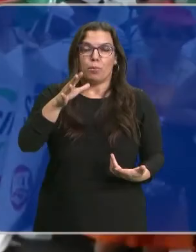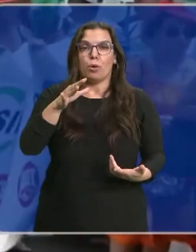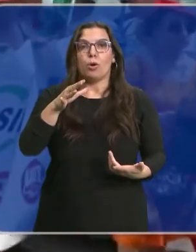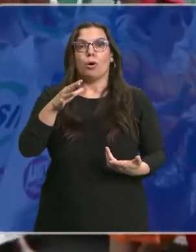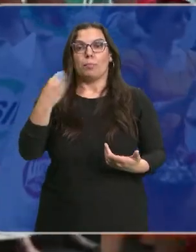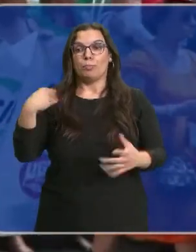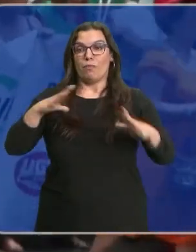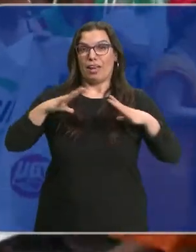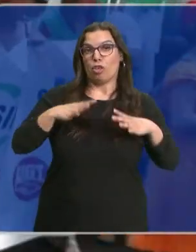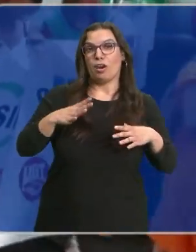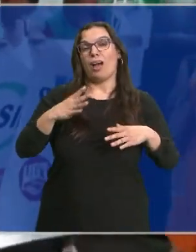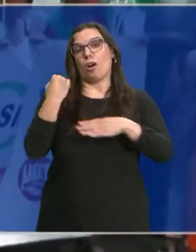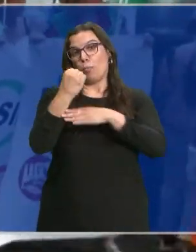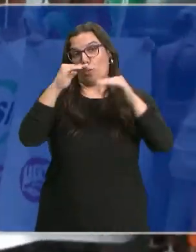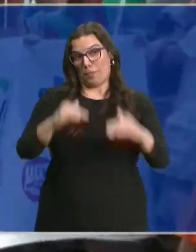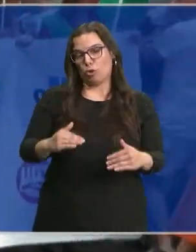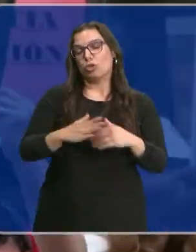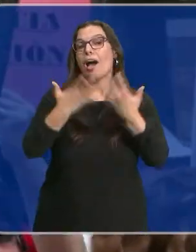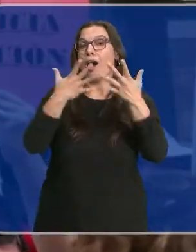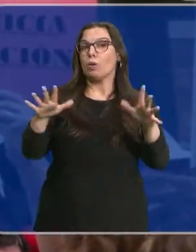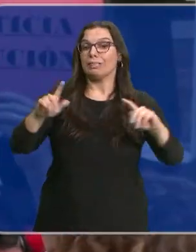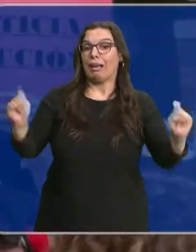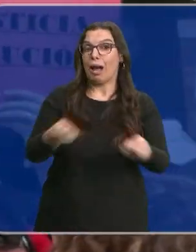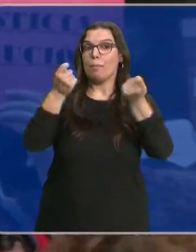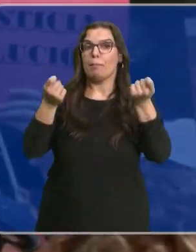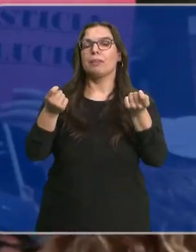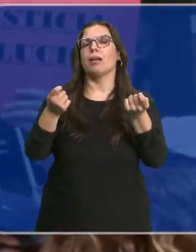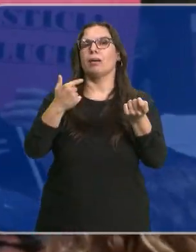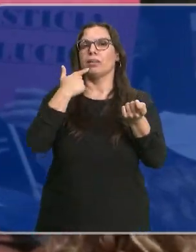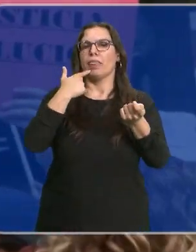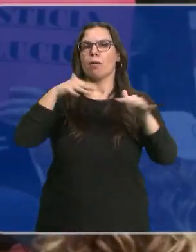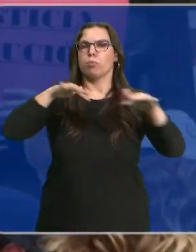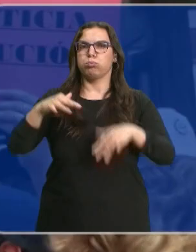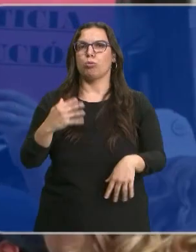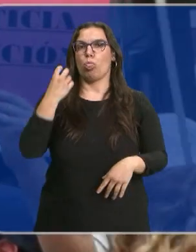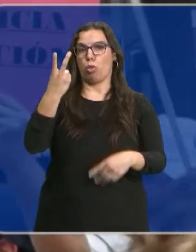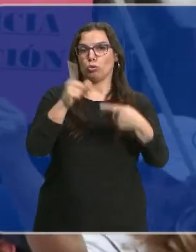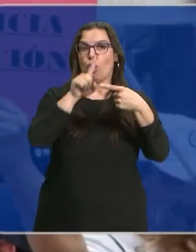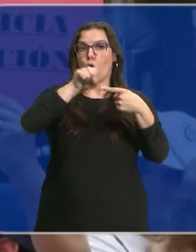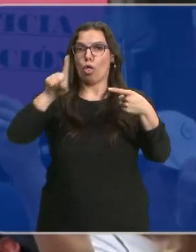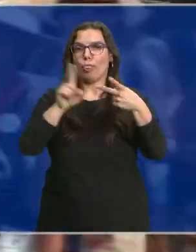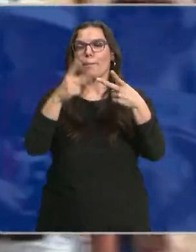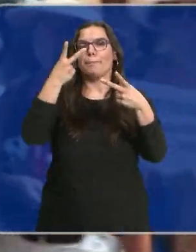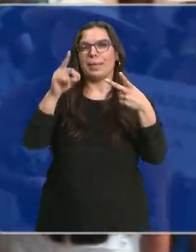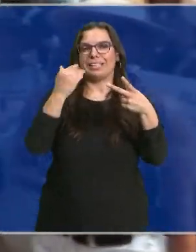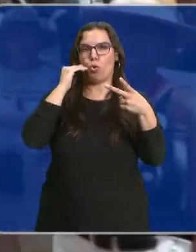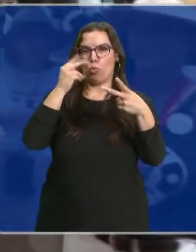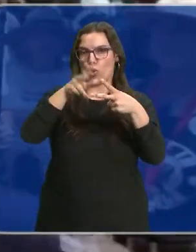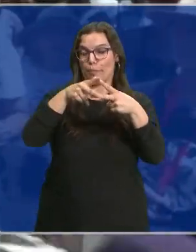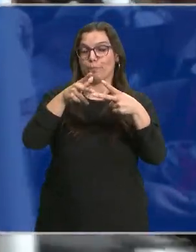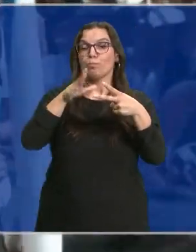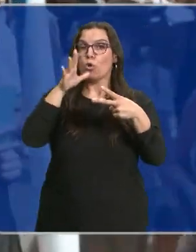seguimiento durante las vacaciones. Aún así, en campaña anuncian dos paros. Serán el 11 y el 20 de julio, porque